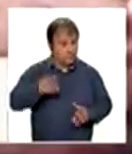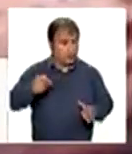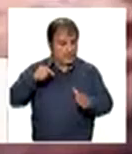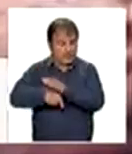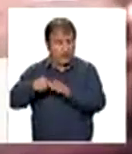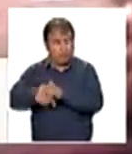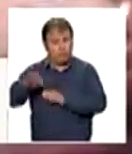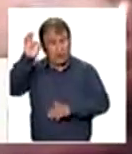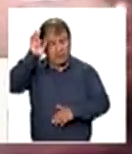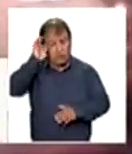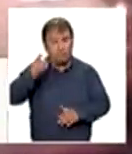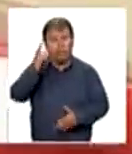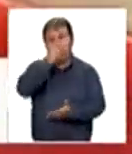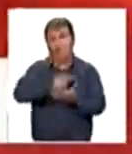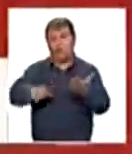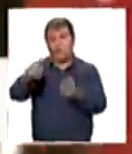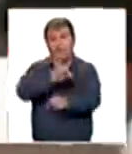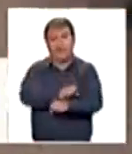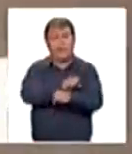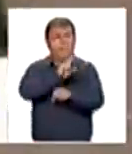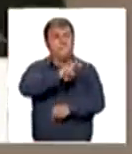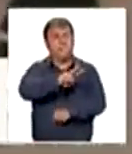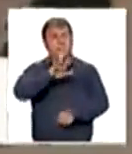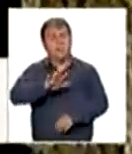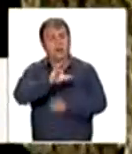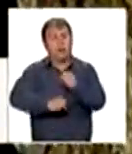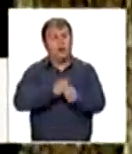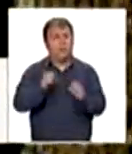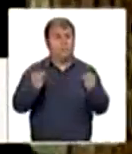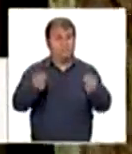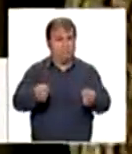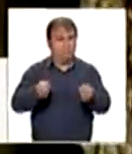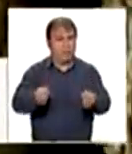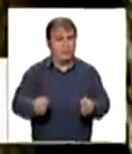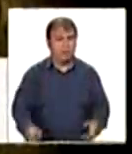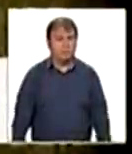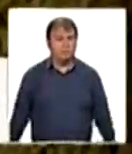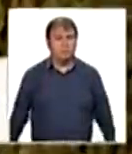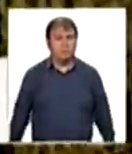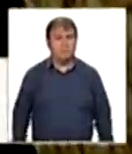asesinatos, Fujimori fue condenado a 25 años de cárcel.